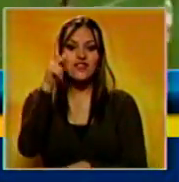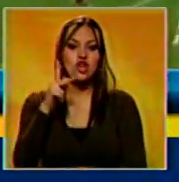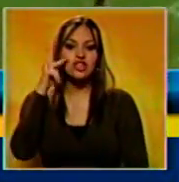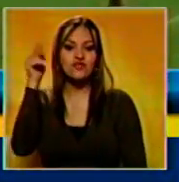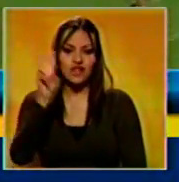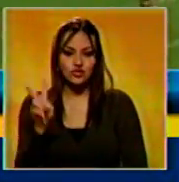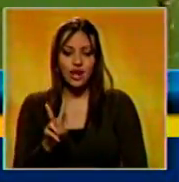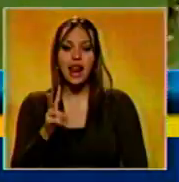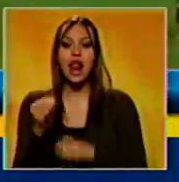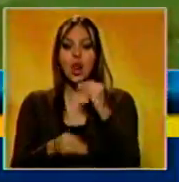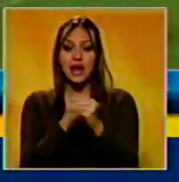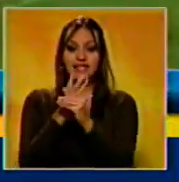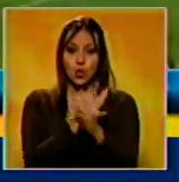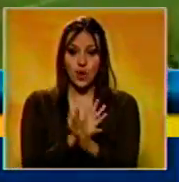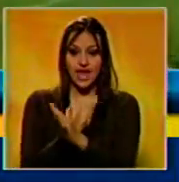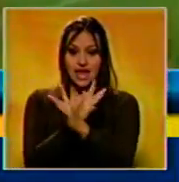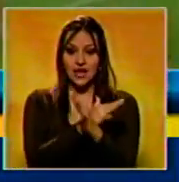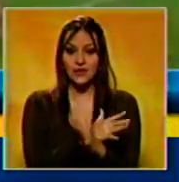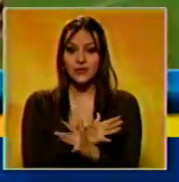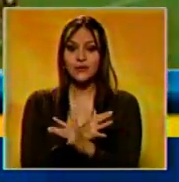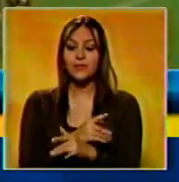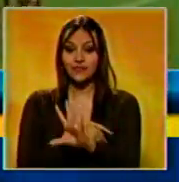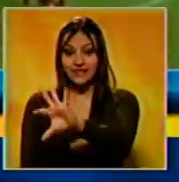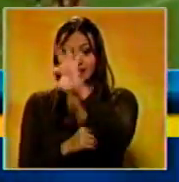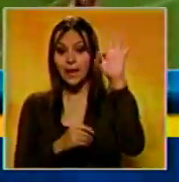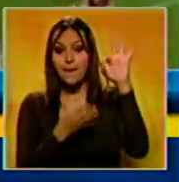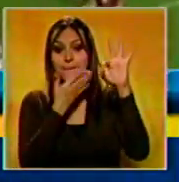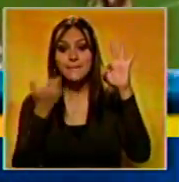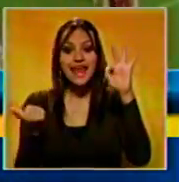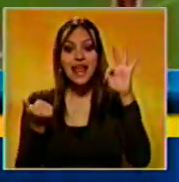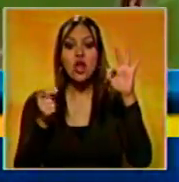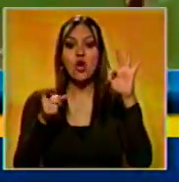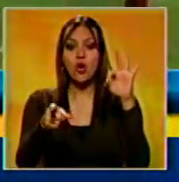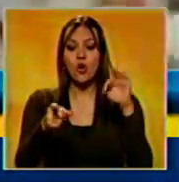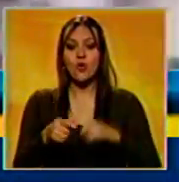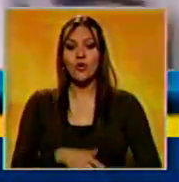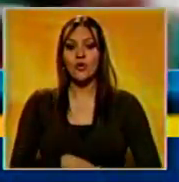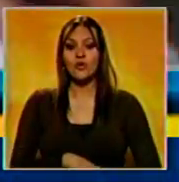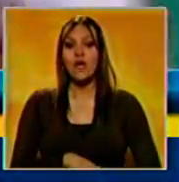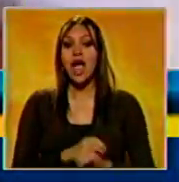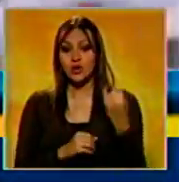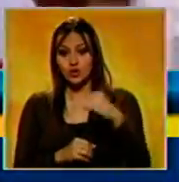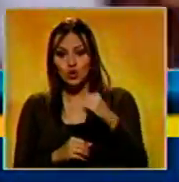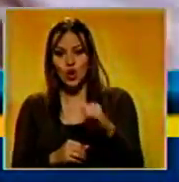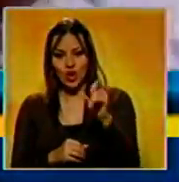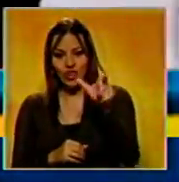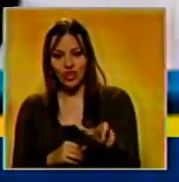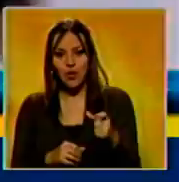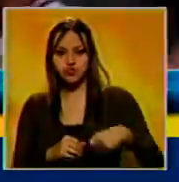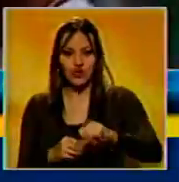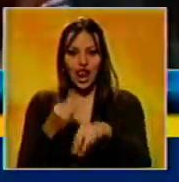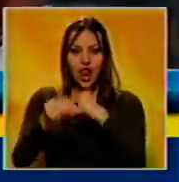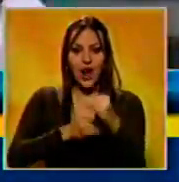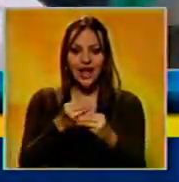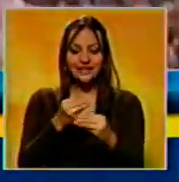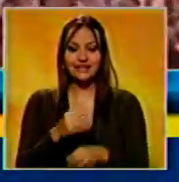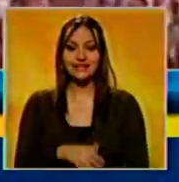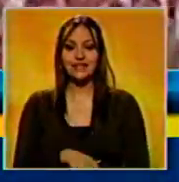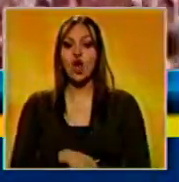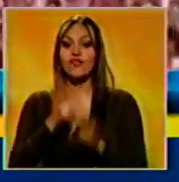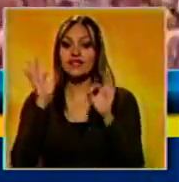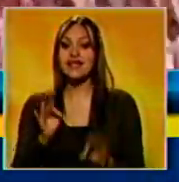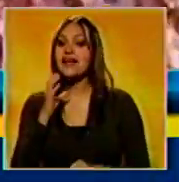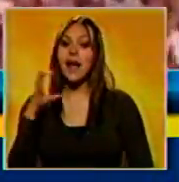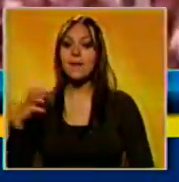Vinotinto, que milita en el Borussia Mönchengladbach, fue escogido como el mejor volante zurdo en la votación realizada a través de la web oficial del